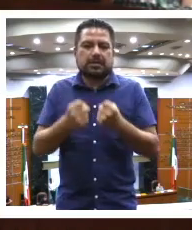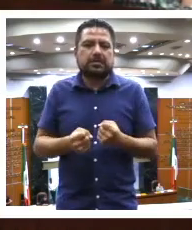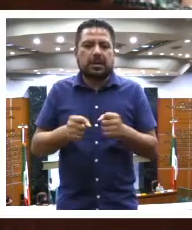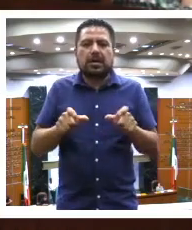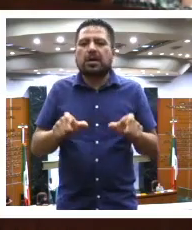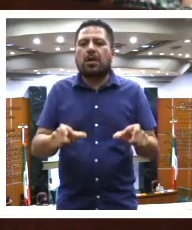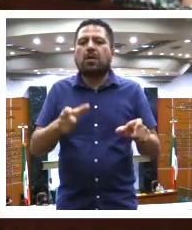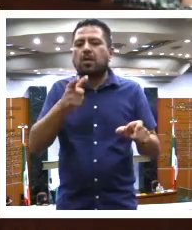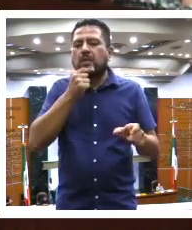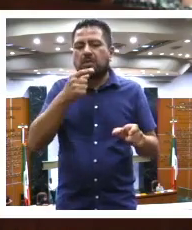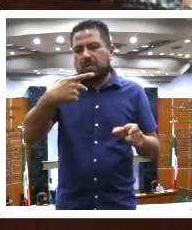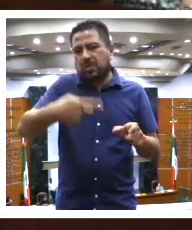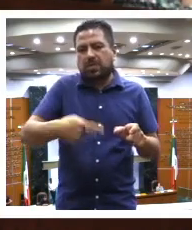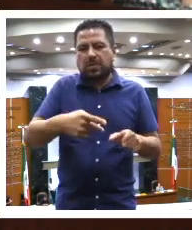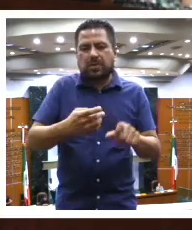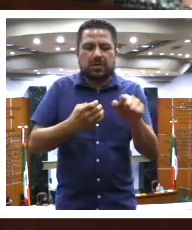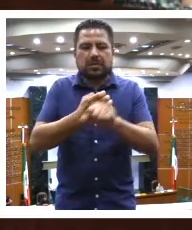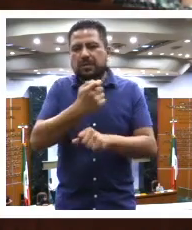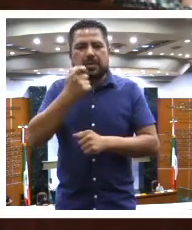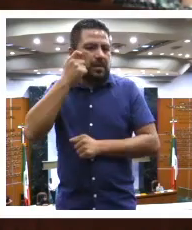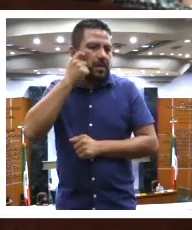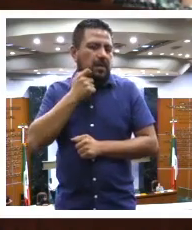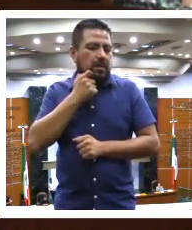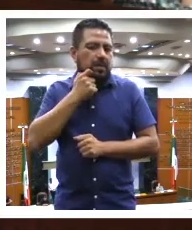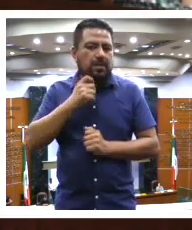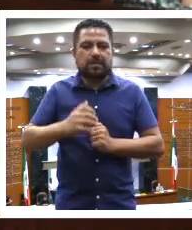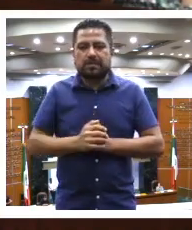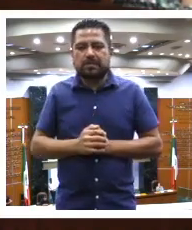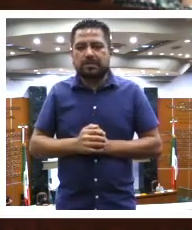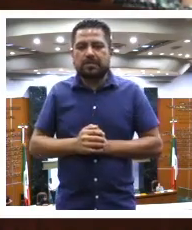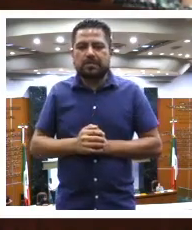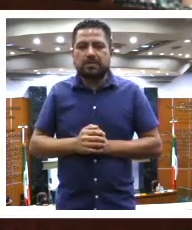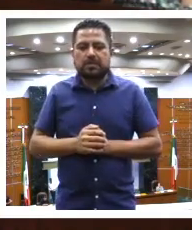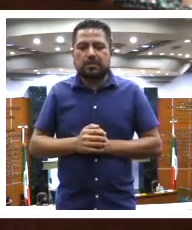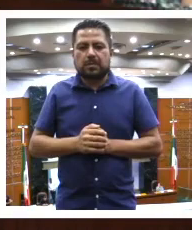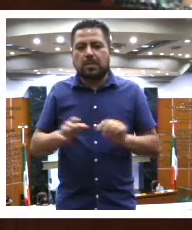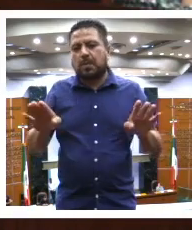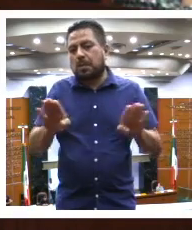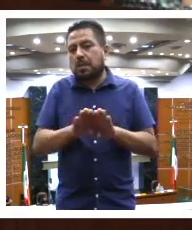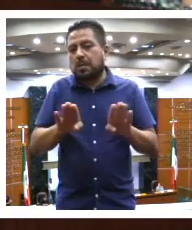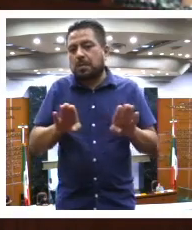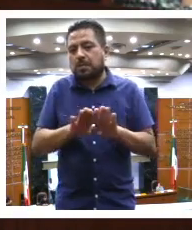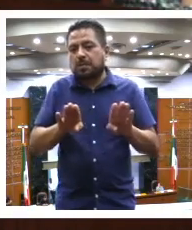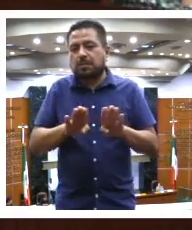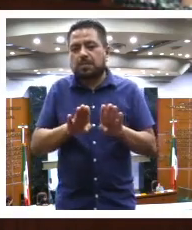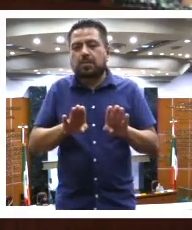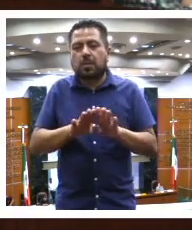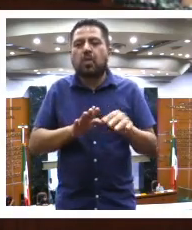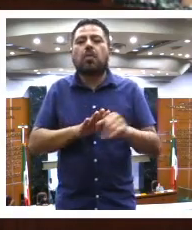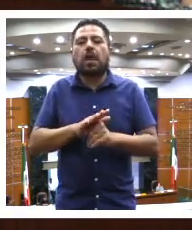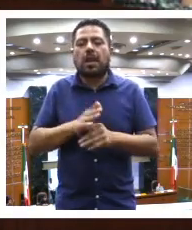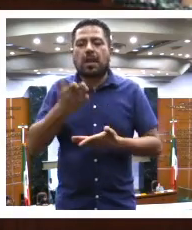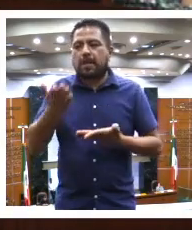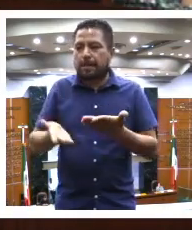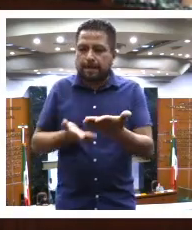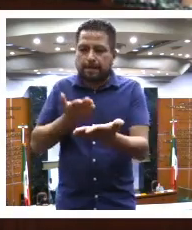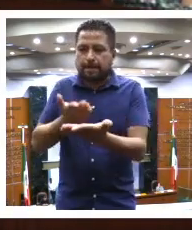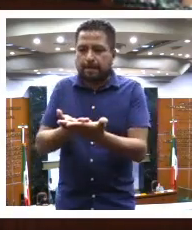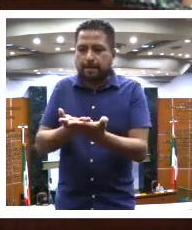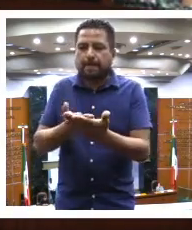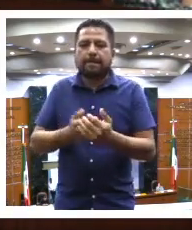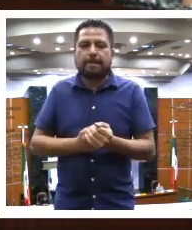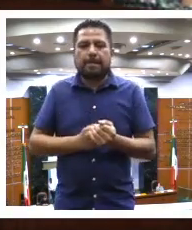Pública del Estado libre y soberano de Guerrero conforme a la siguiente